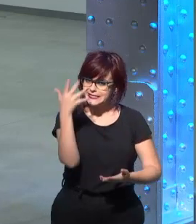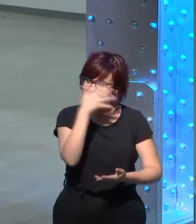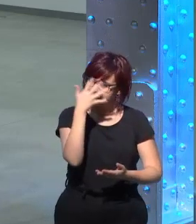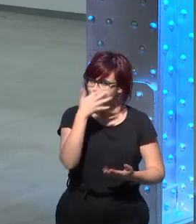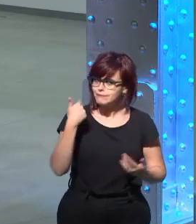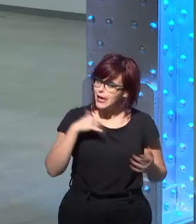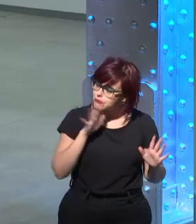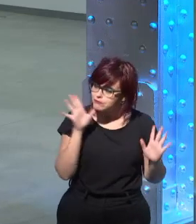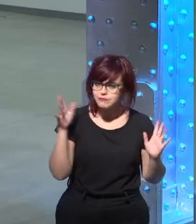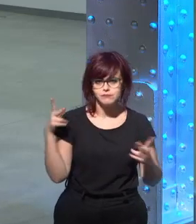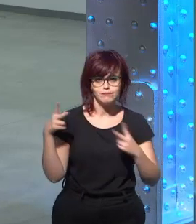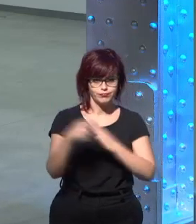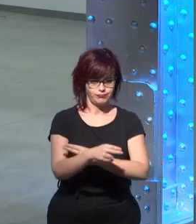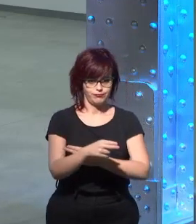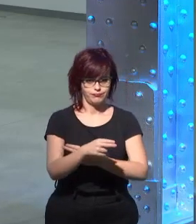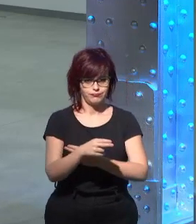interrumpa por eso.